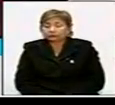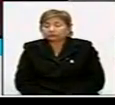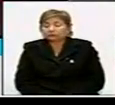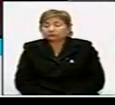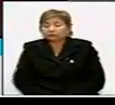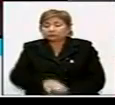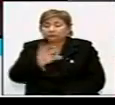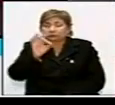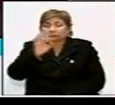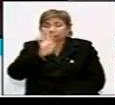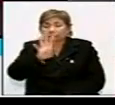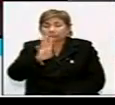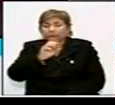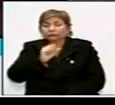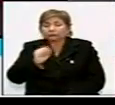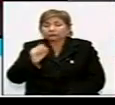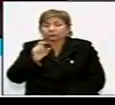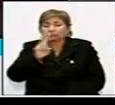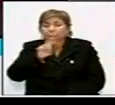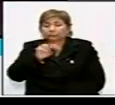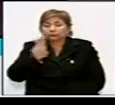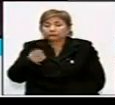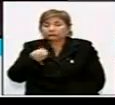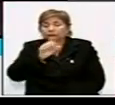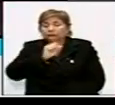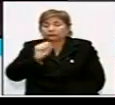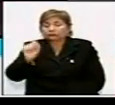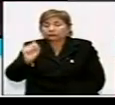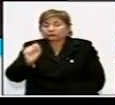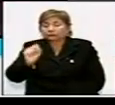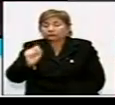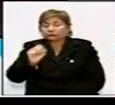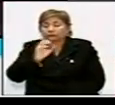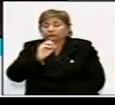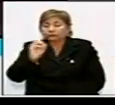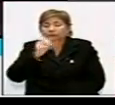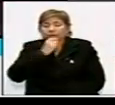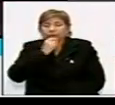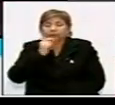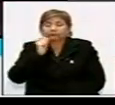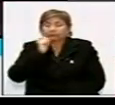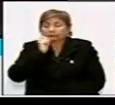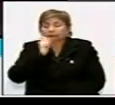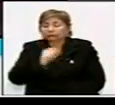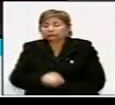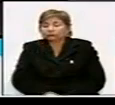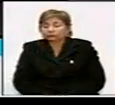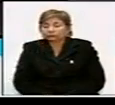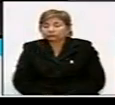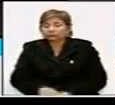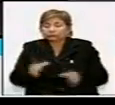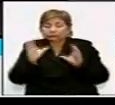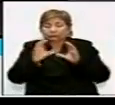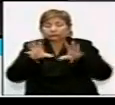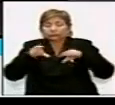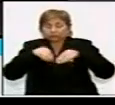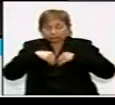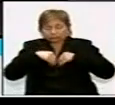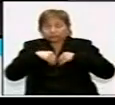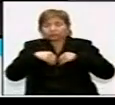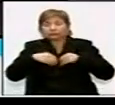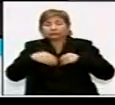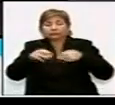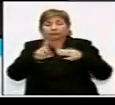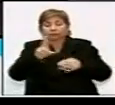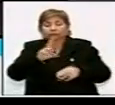no 24 a favor 22 en contra cero abstenciones en consecuencia ha sido aprobada la